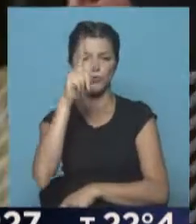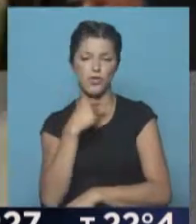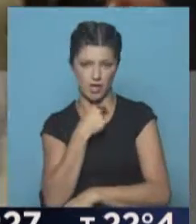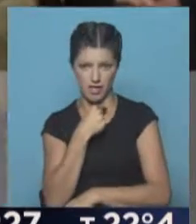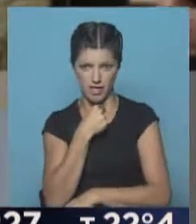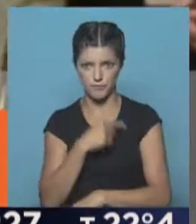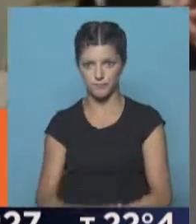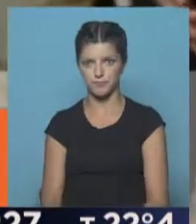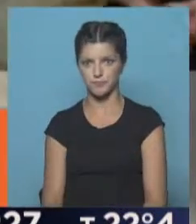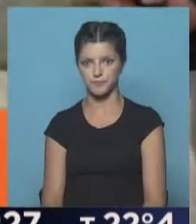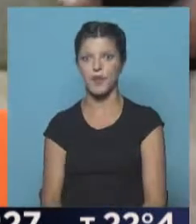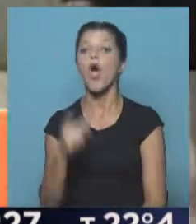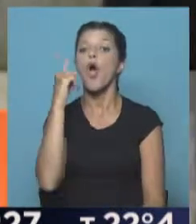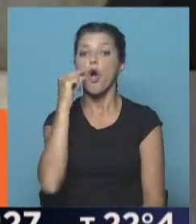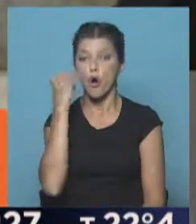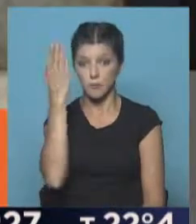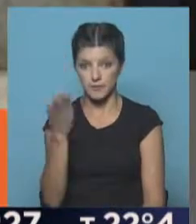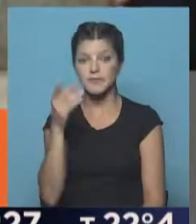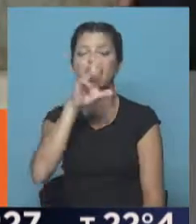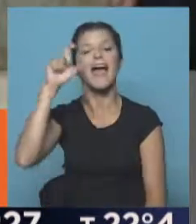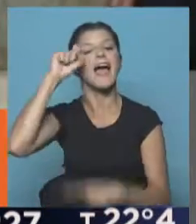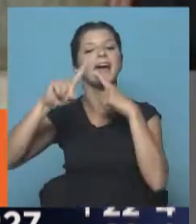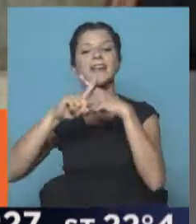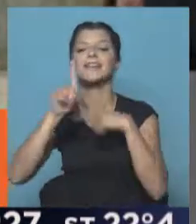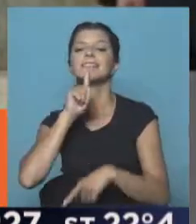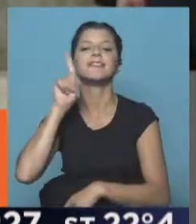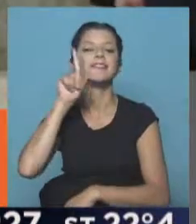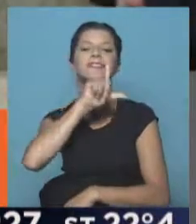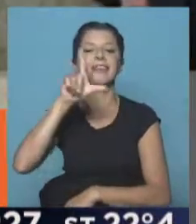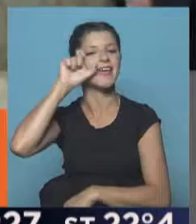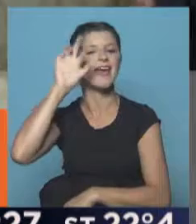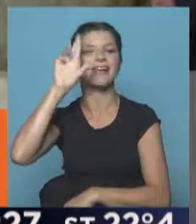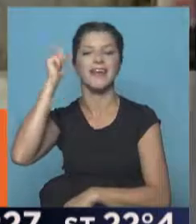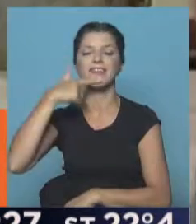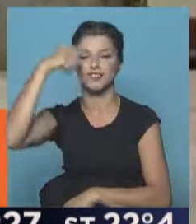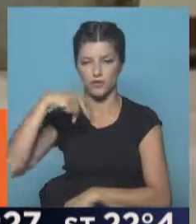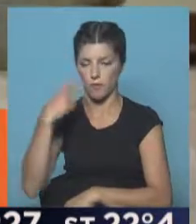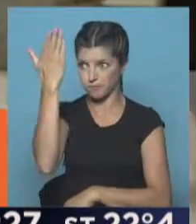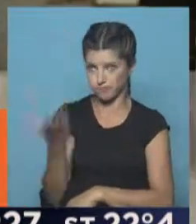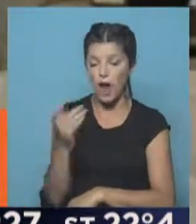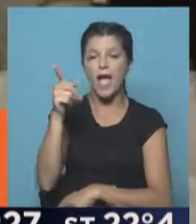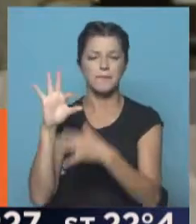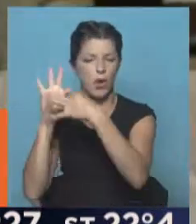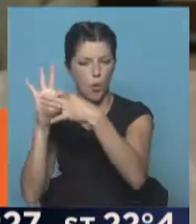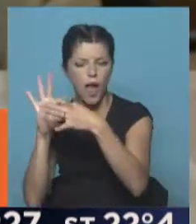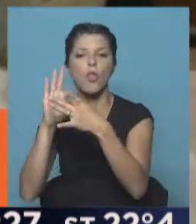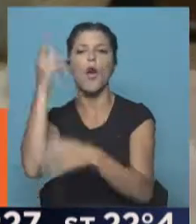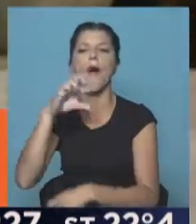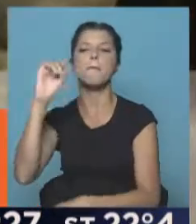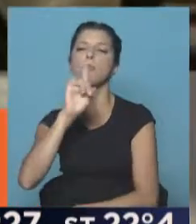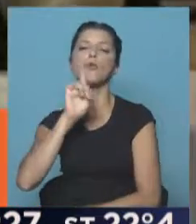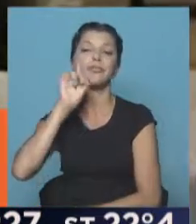Rex Tillerson es el jefe de ExxonMobil y cercano al presidente ruso Vladimir Putin. Es un hombre sin experiencia